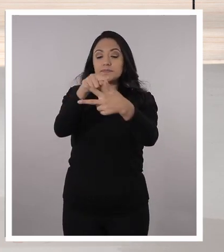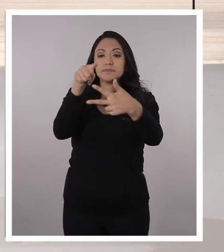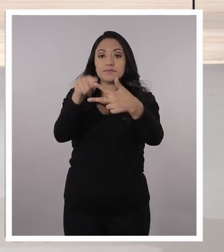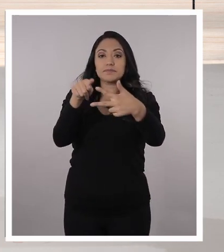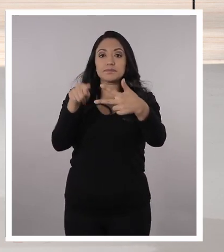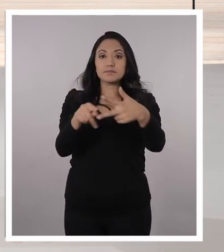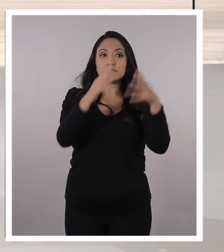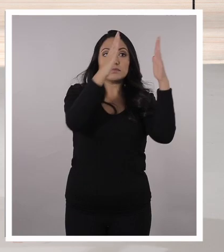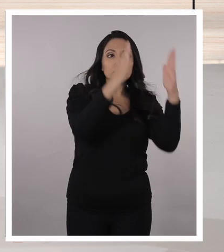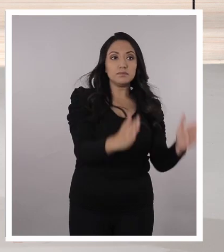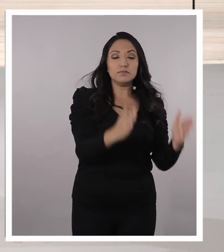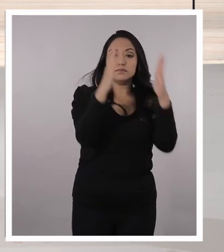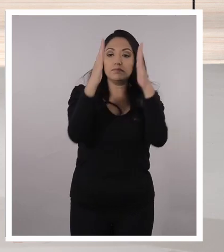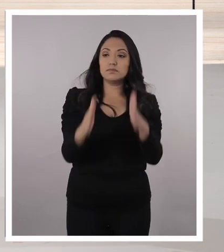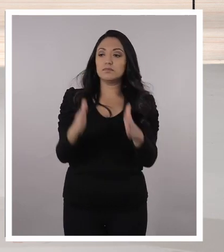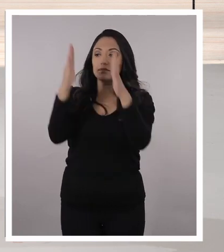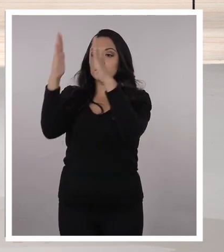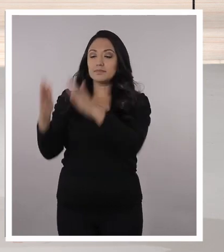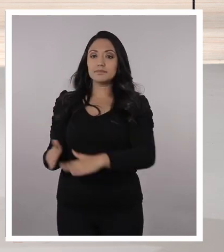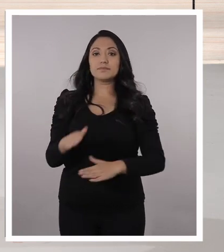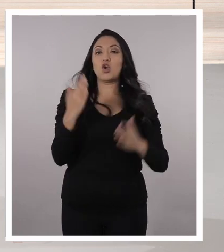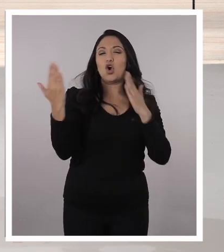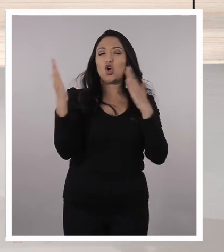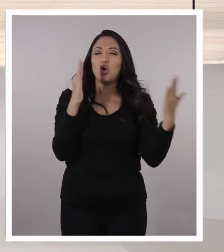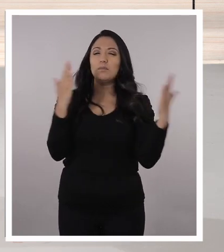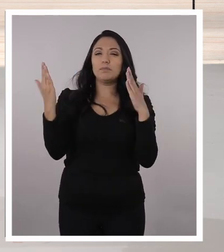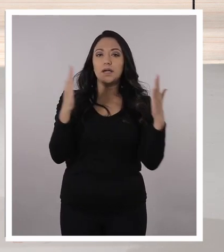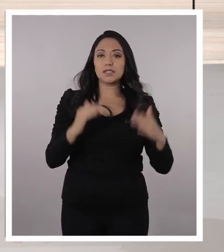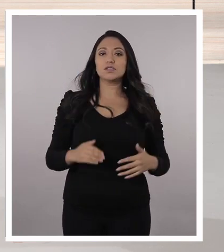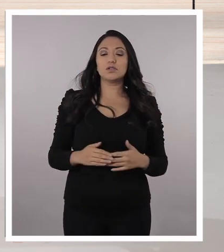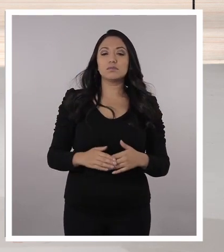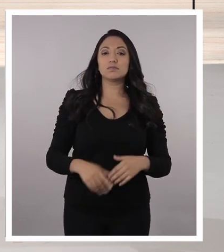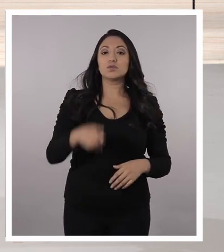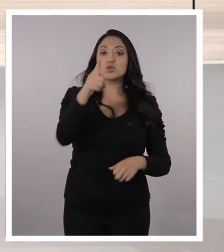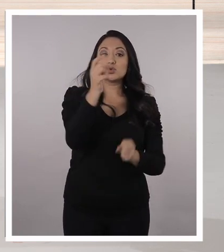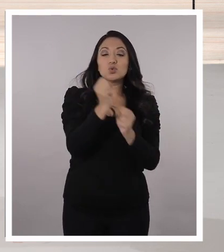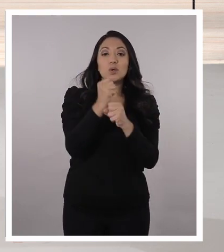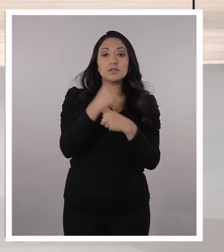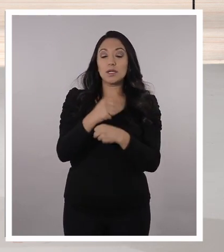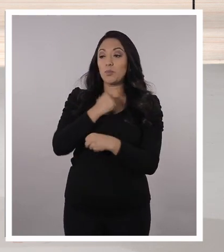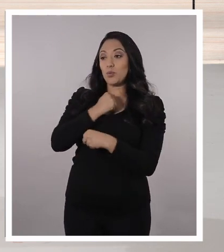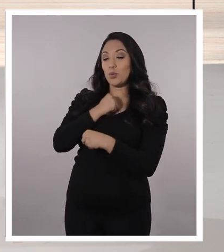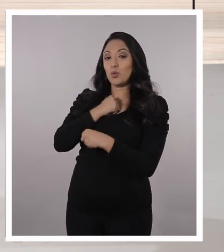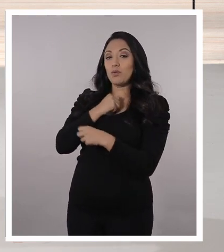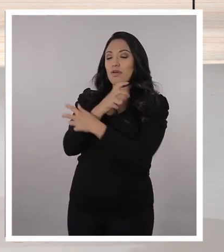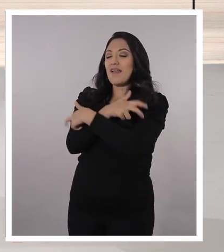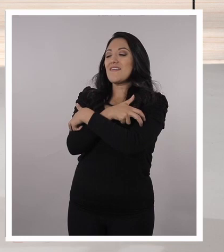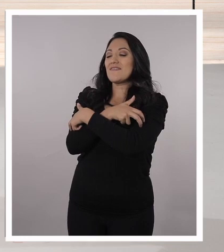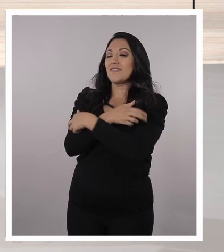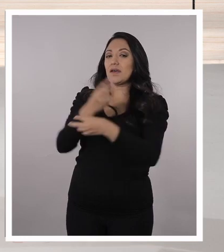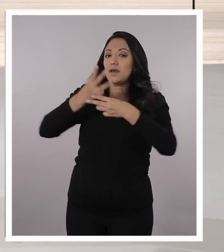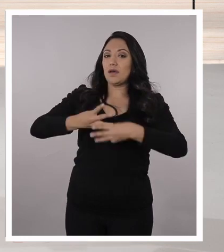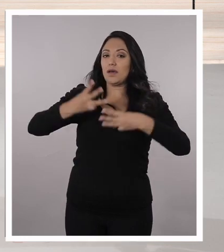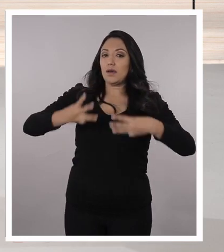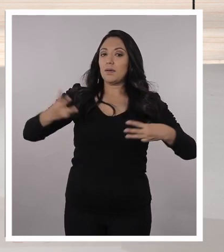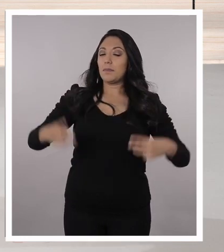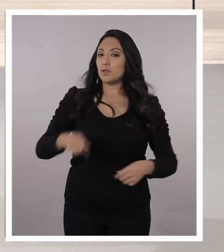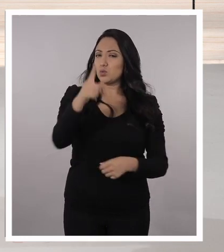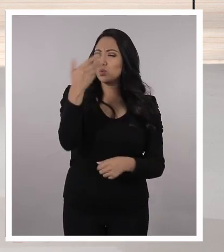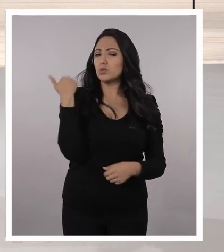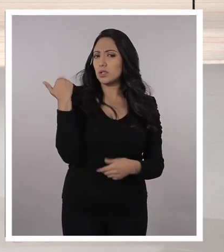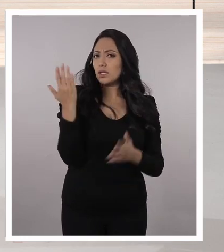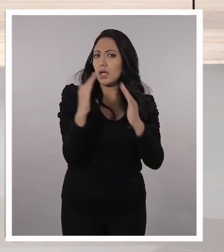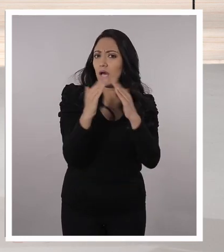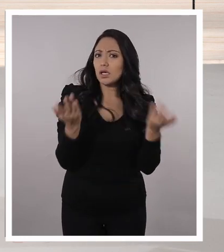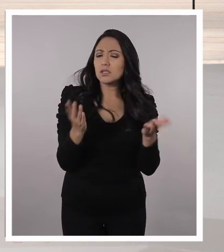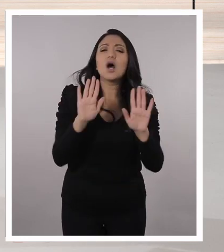comparativo y les voy a proponer un reto. Van a crear su propio fósil en casa. ¿Cómo lo van a hacer? Tienen todos los materiales en casa y además